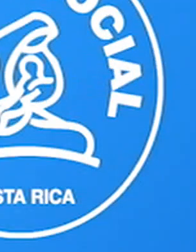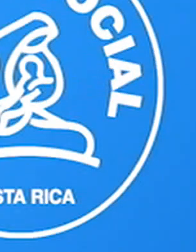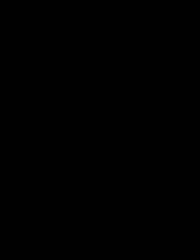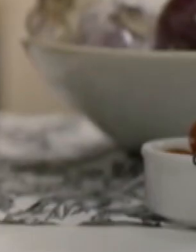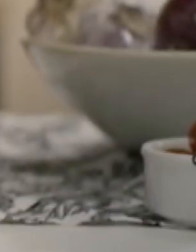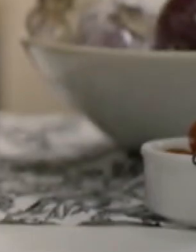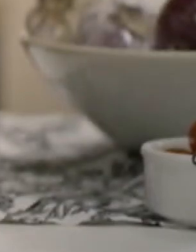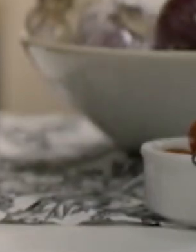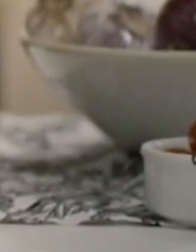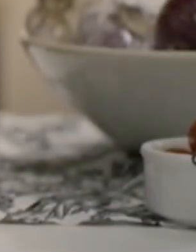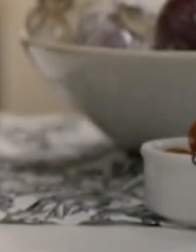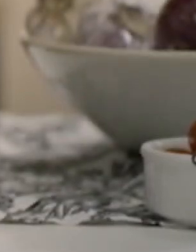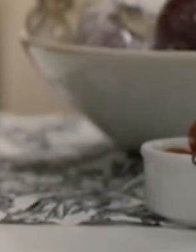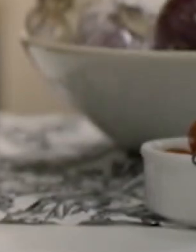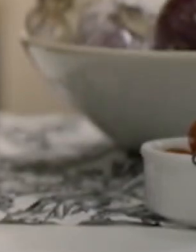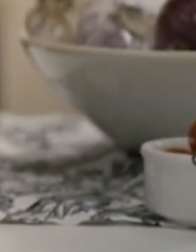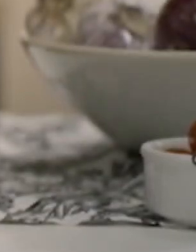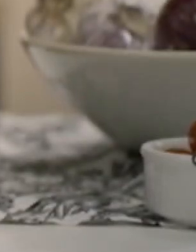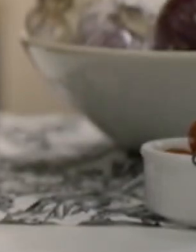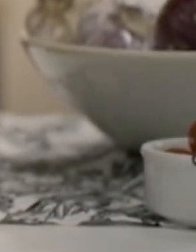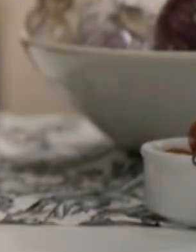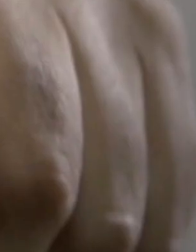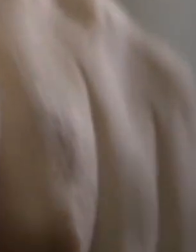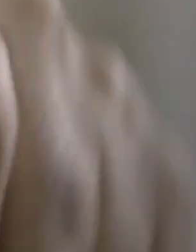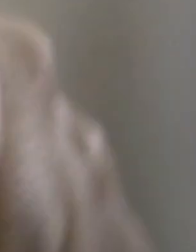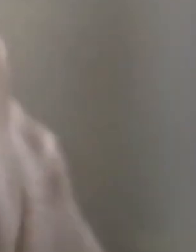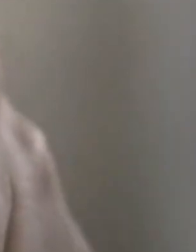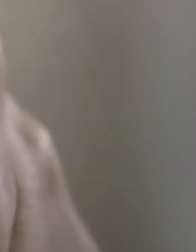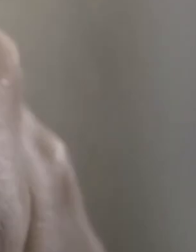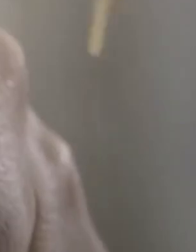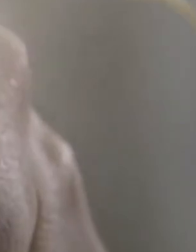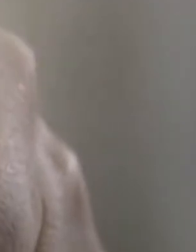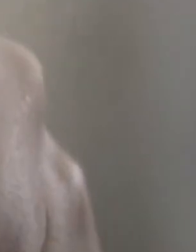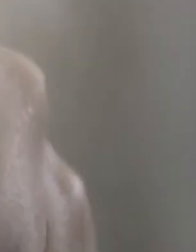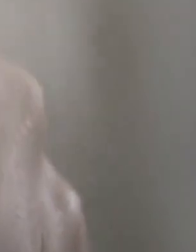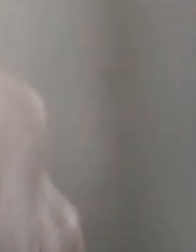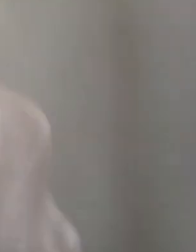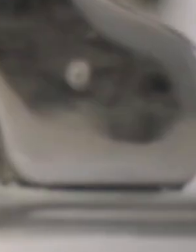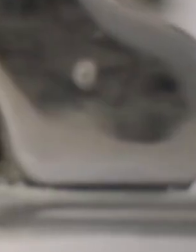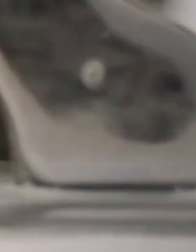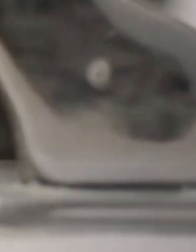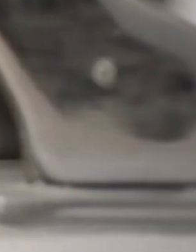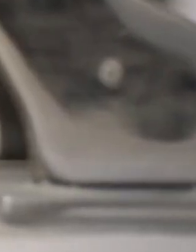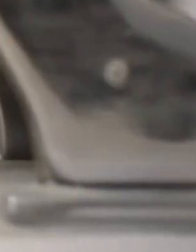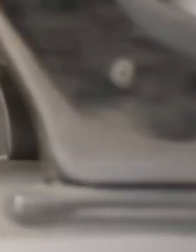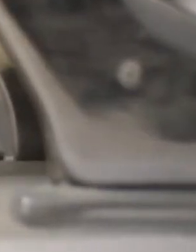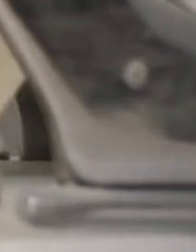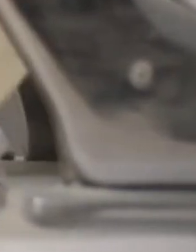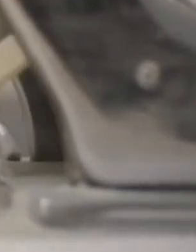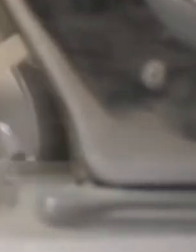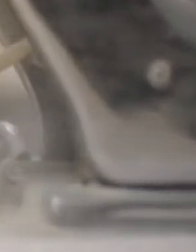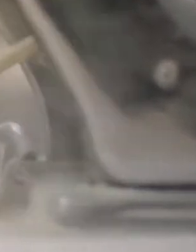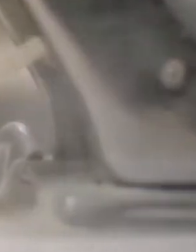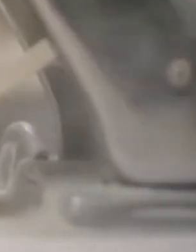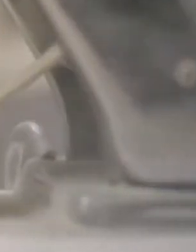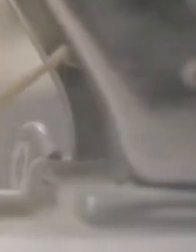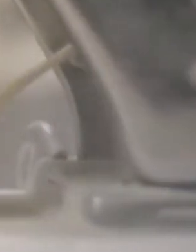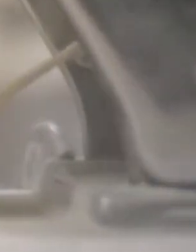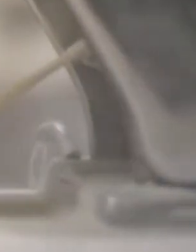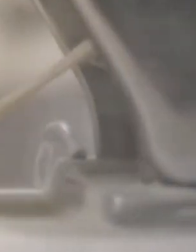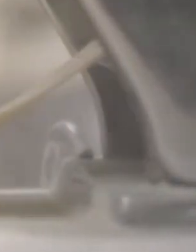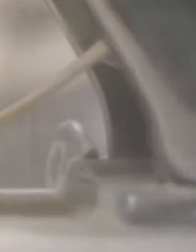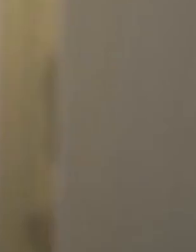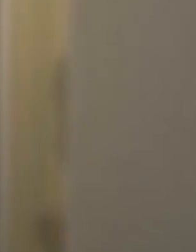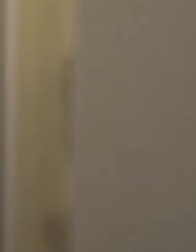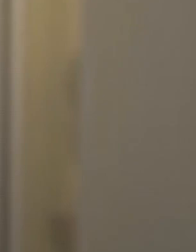Social. El cocinero Juan Brachelli y la bióloga Eugenia López se proponen descubrir los aspectos científicos